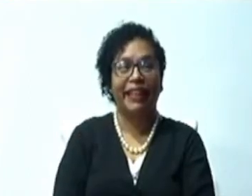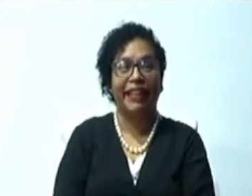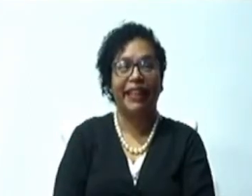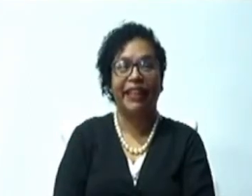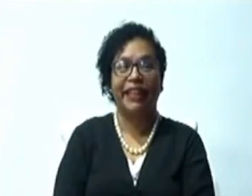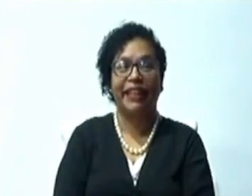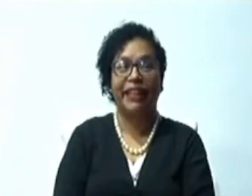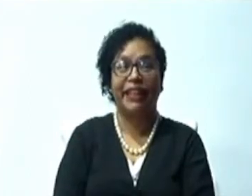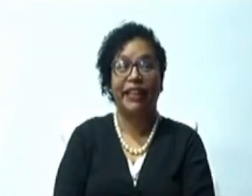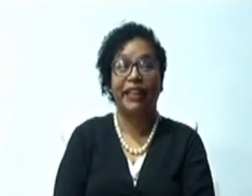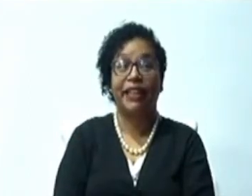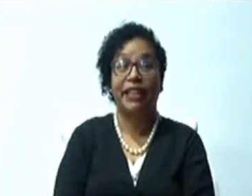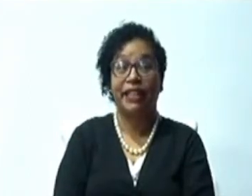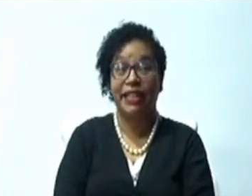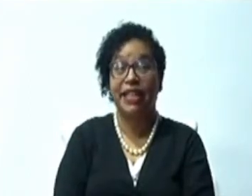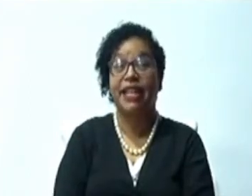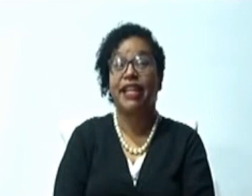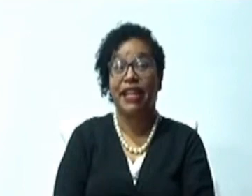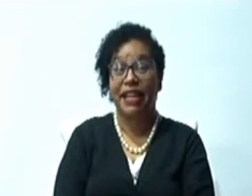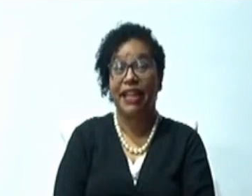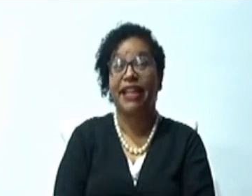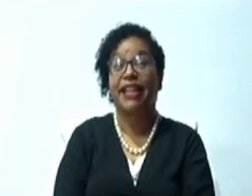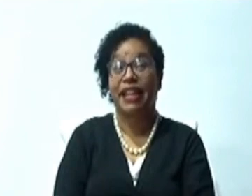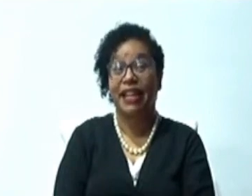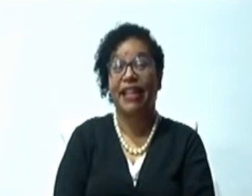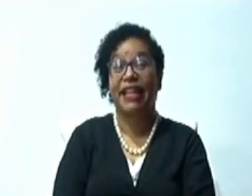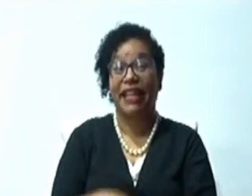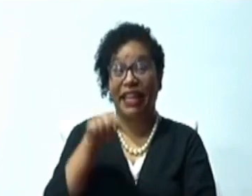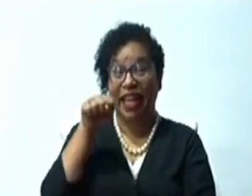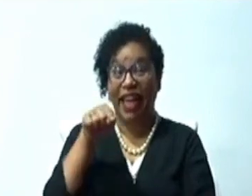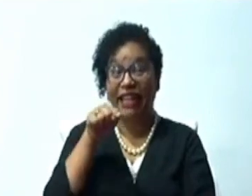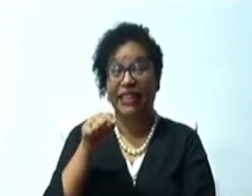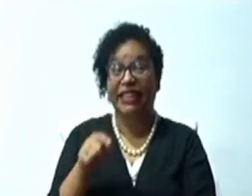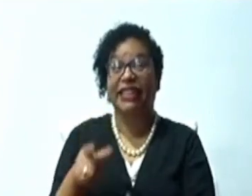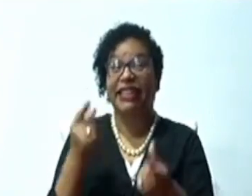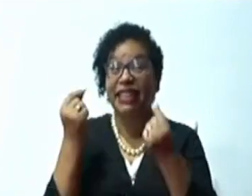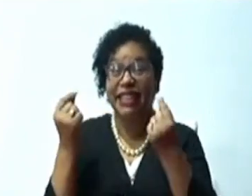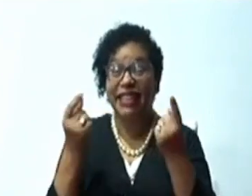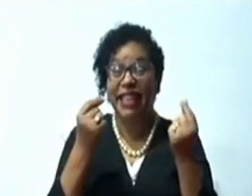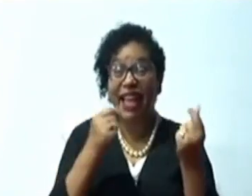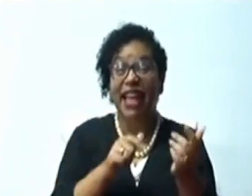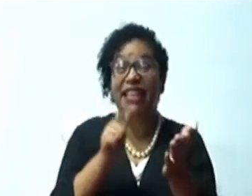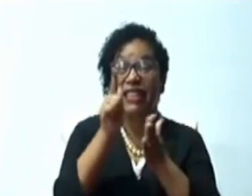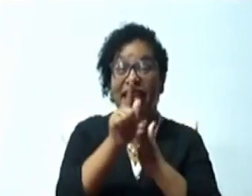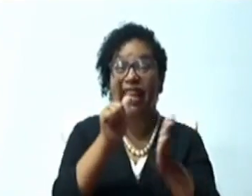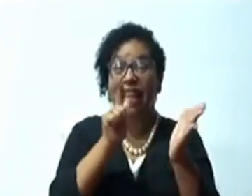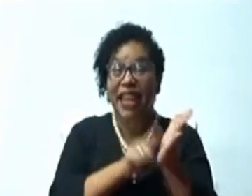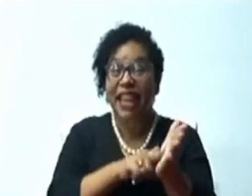El mundo legislativo es muy complejo, porque lo que menos querría yo,